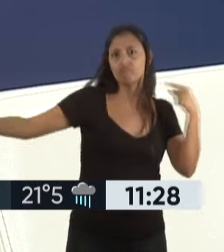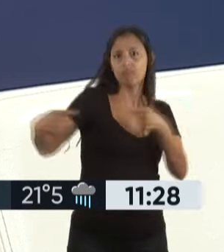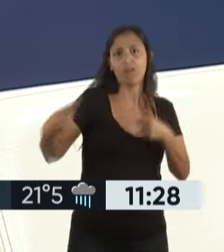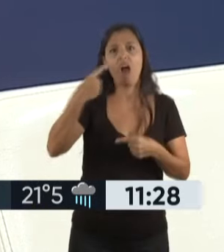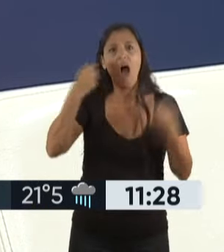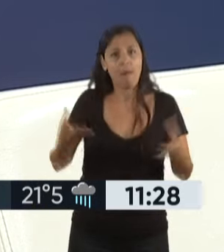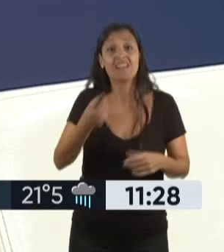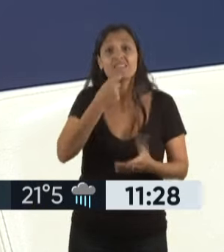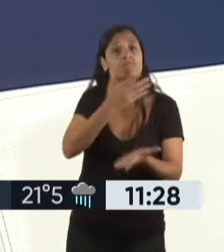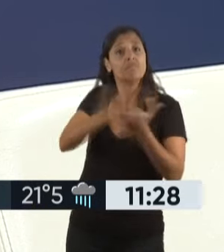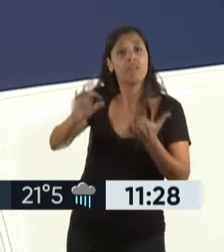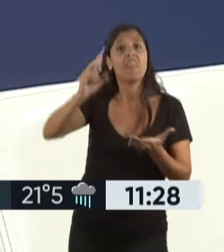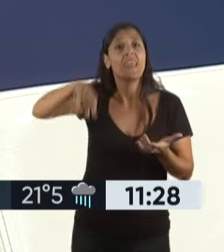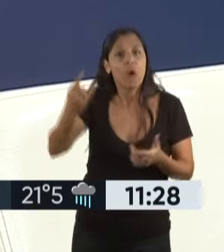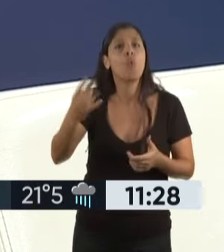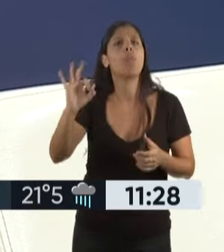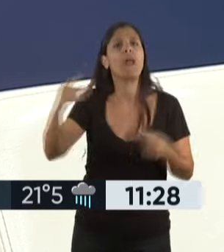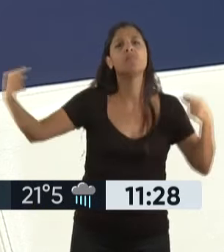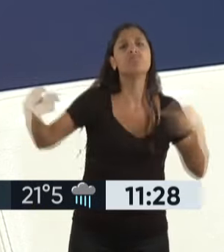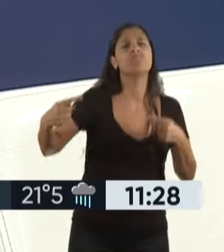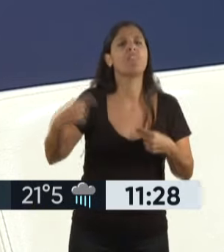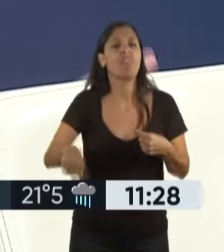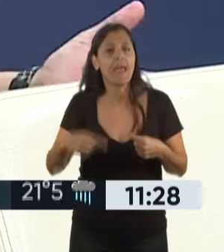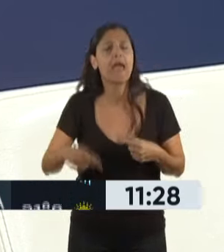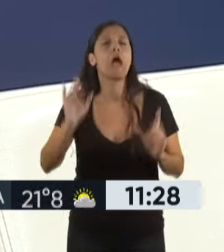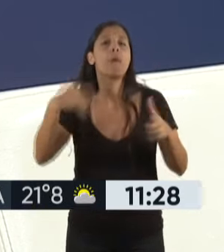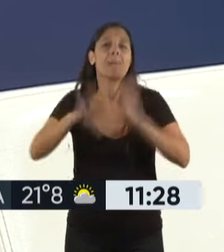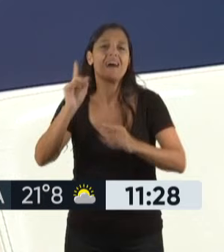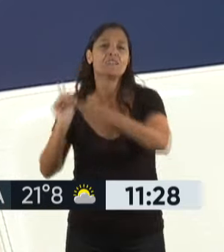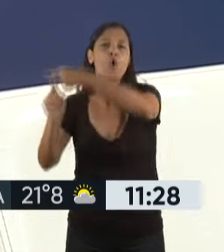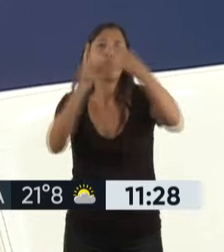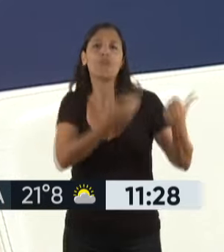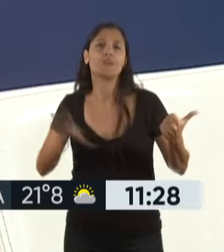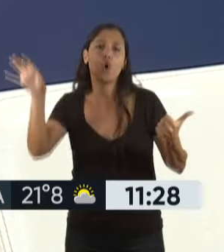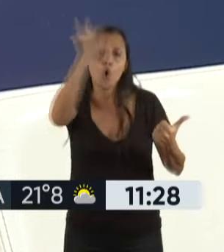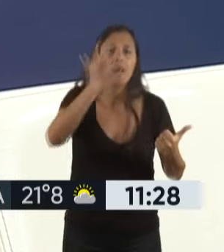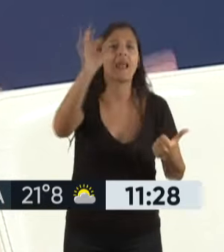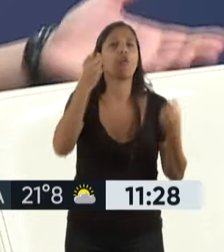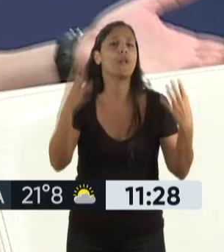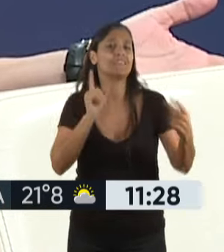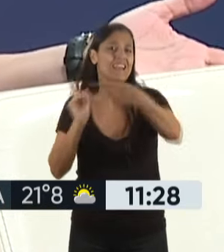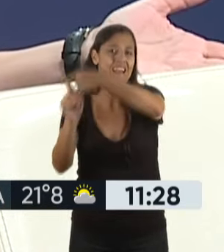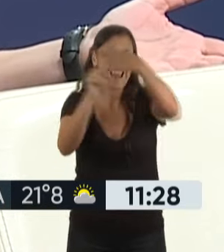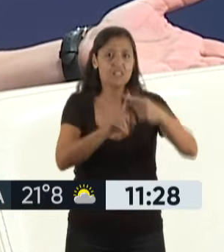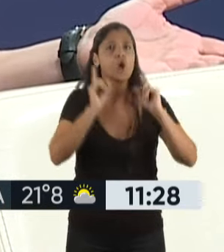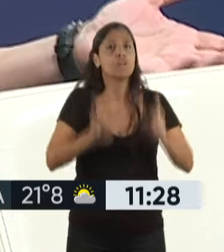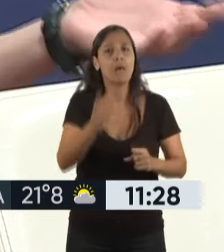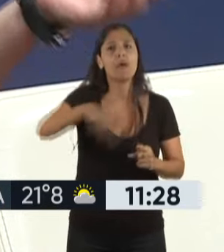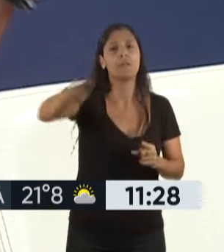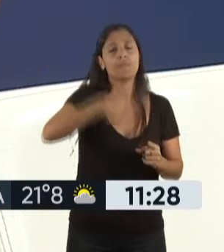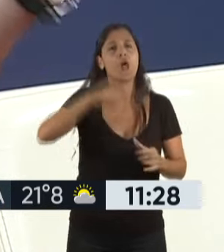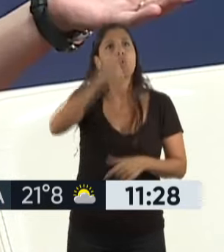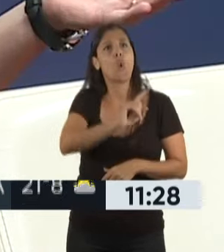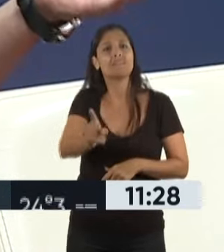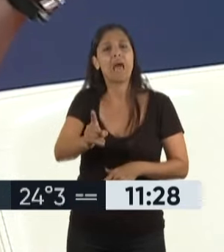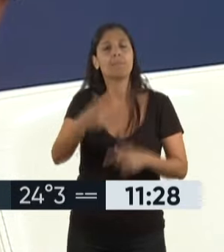reclamándole dnu qué significa eso sobre todo en la relación con los gobernadores y si implica de alguna forma también no a alguno de los reclamos que venían